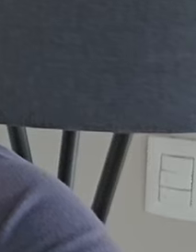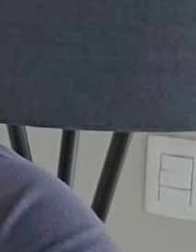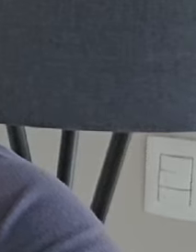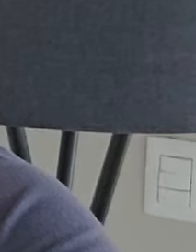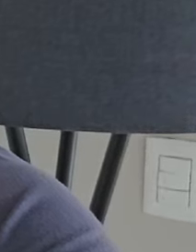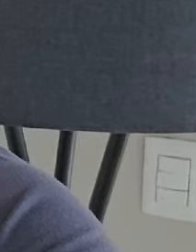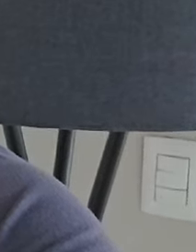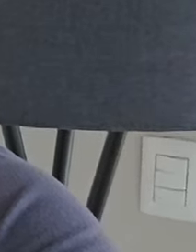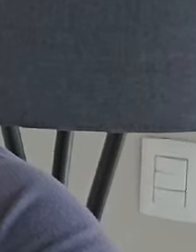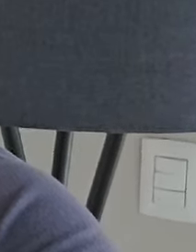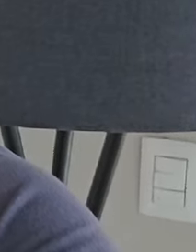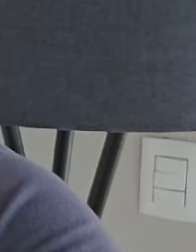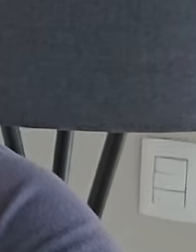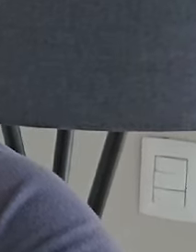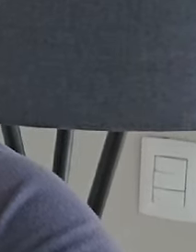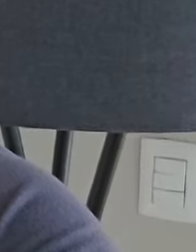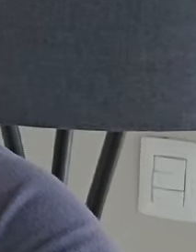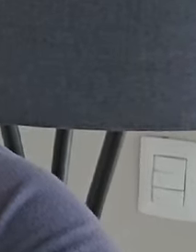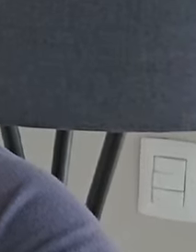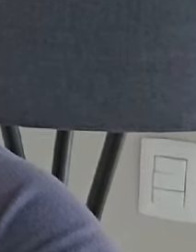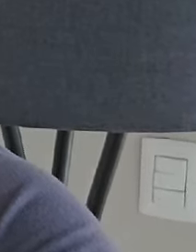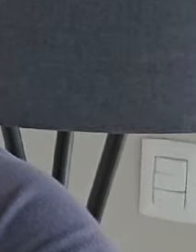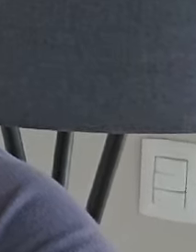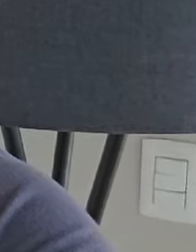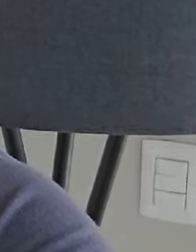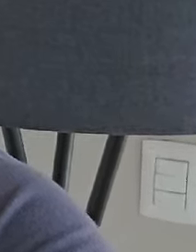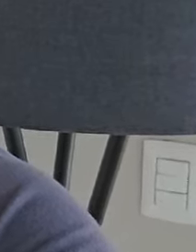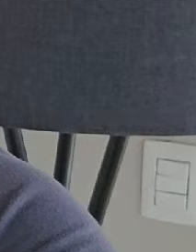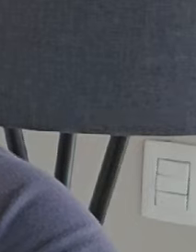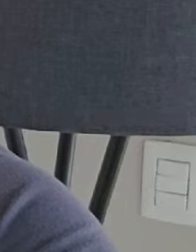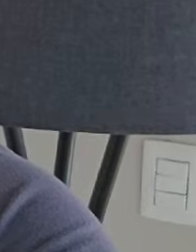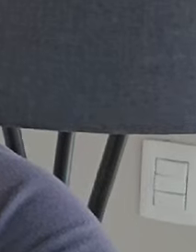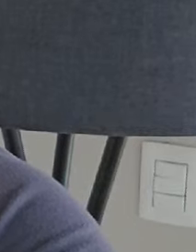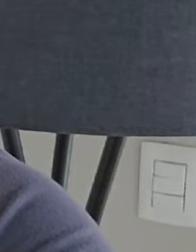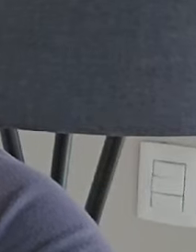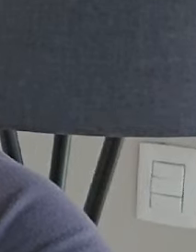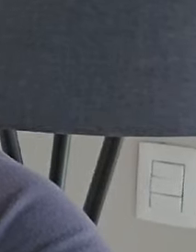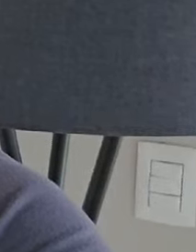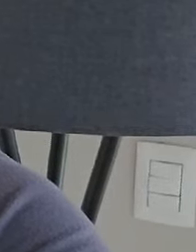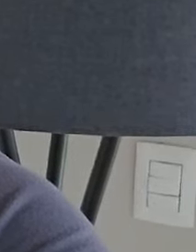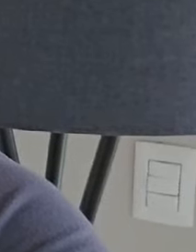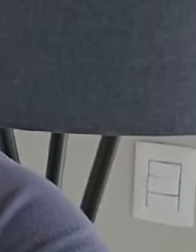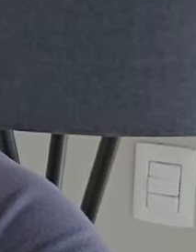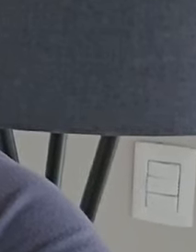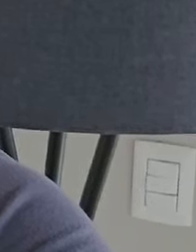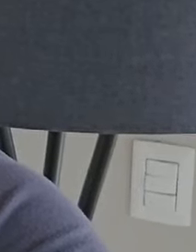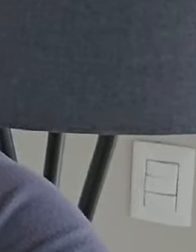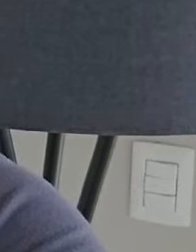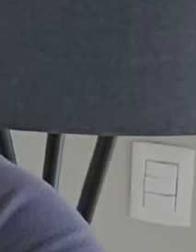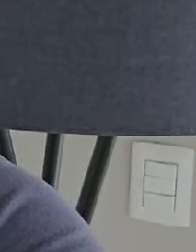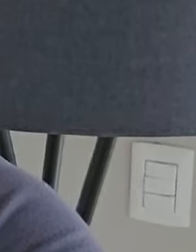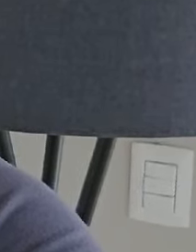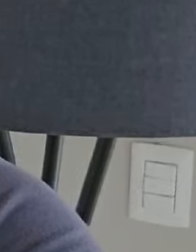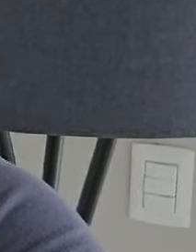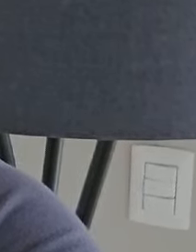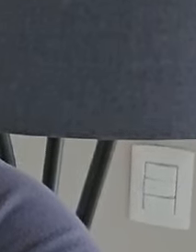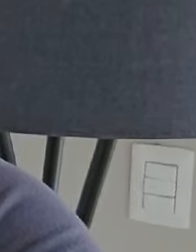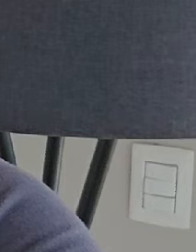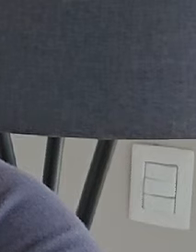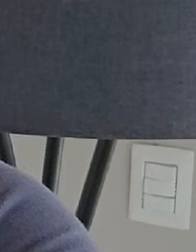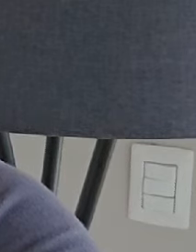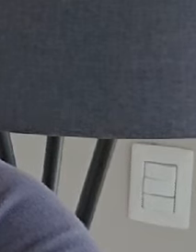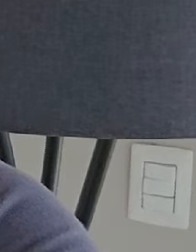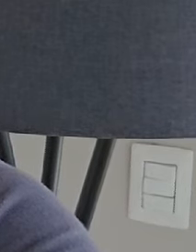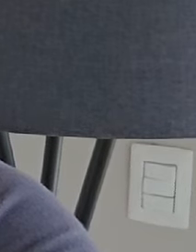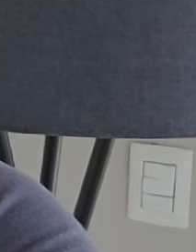una franca mentira. Pero ahí andan dándose vuelo, diciendo, ya ven, por eso votaron por Morena. Es que están muy enojados algunos y